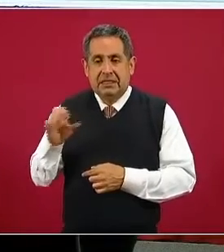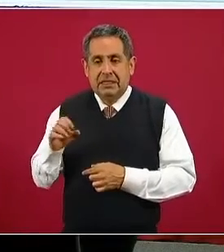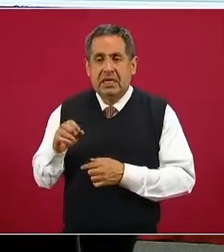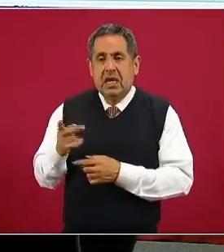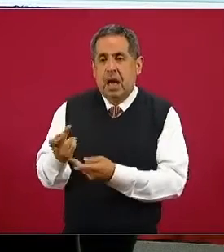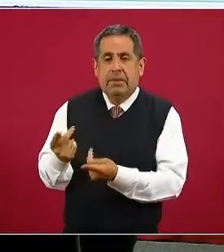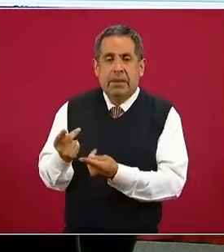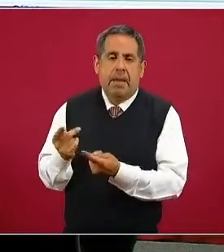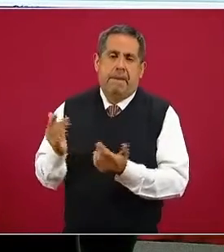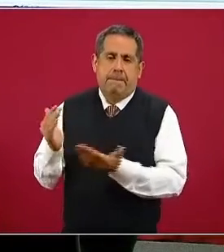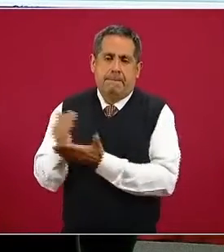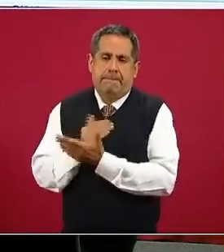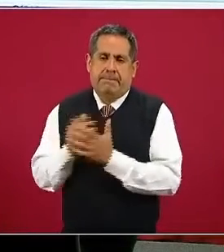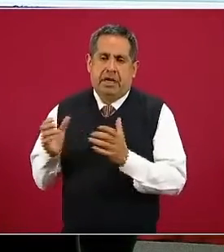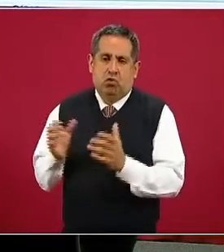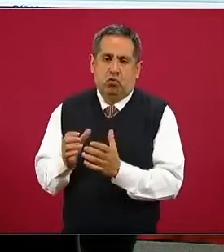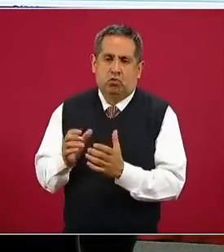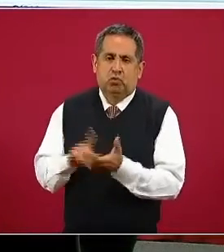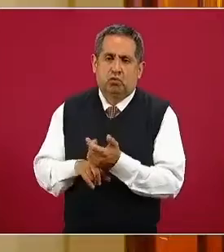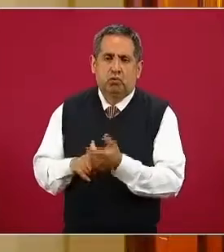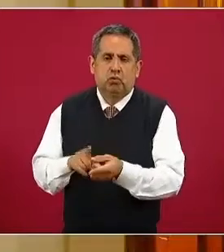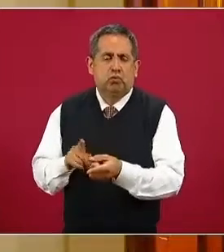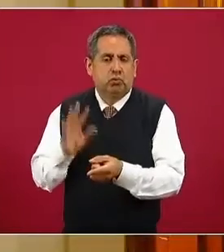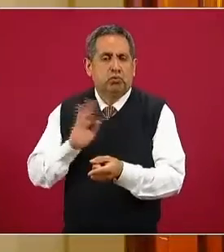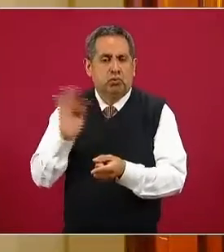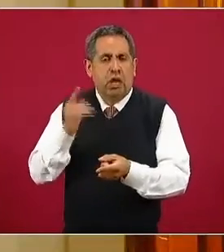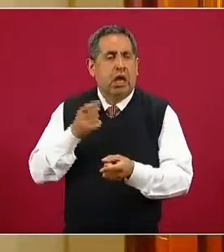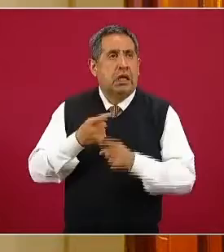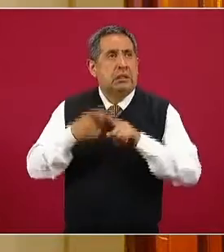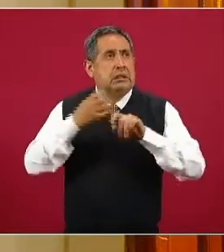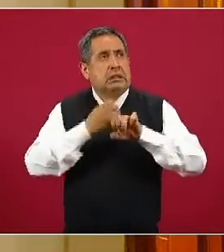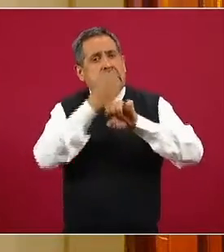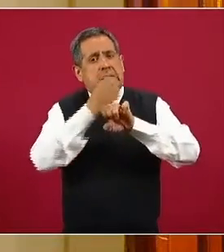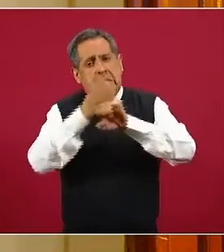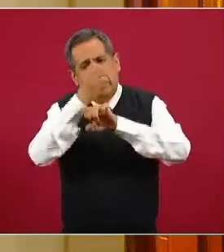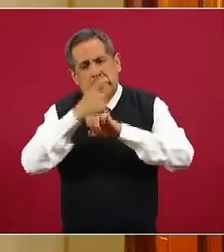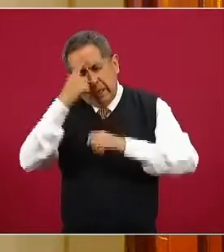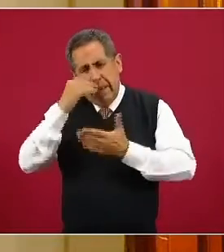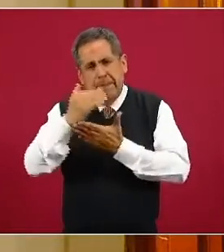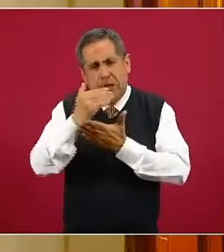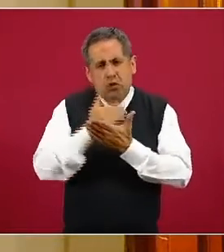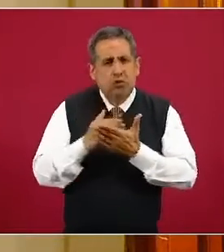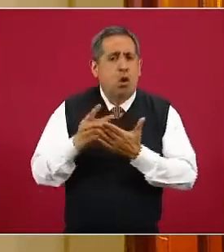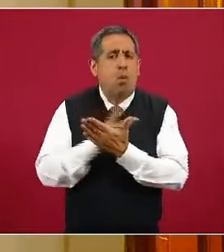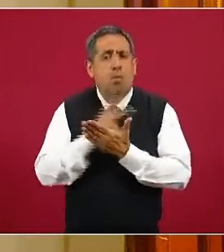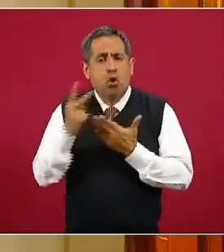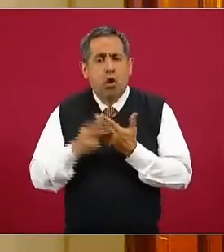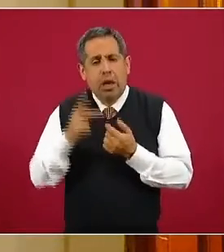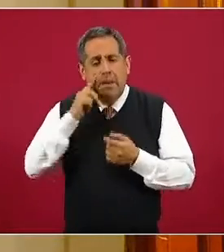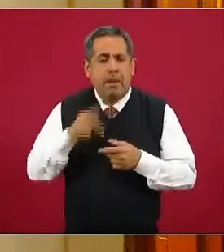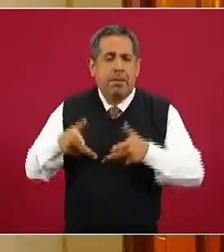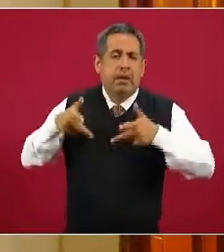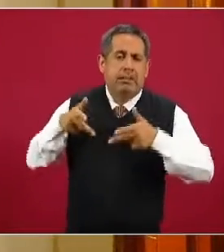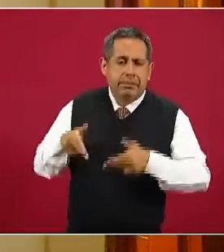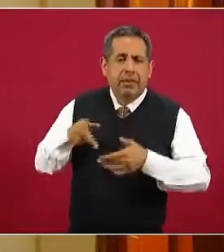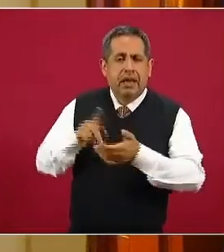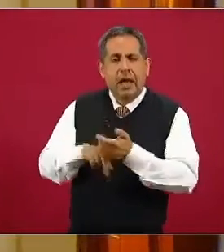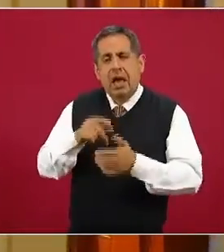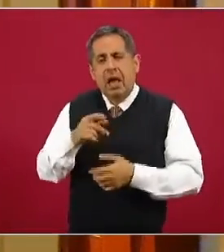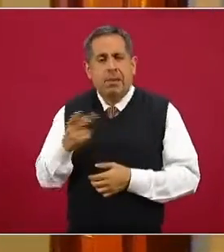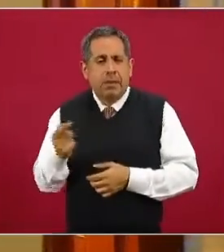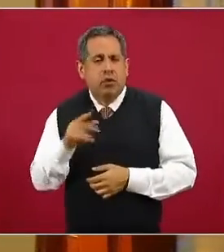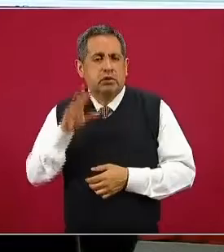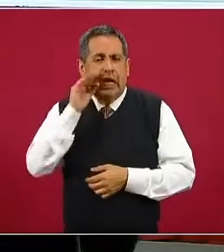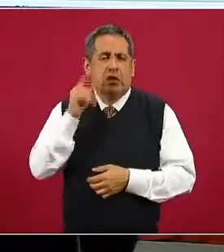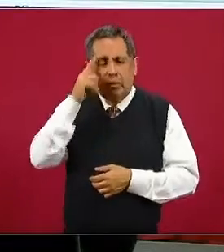y ha habido inicios de colaboración muy estrecha con cada uno de los estados para tratar de tener programas de esterilización en perros y gatos